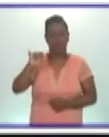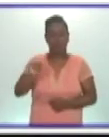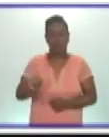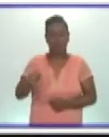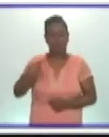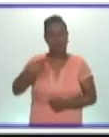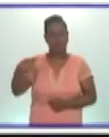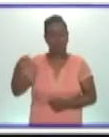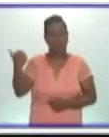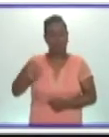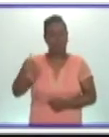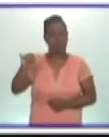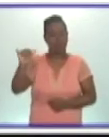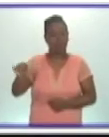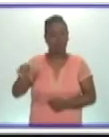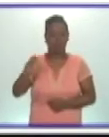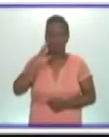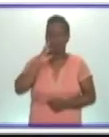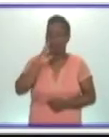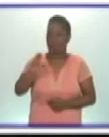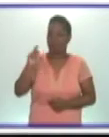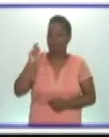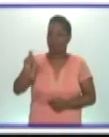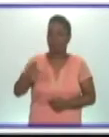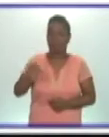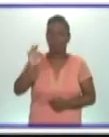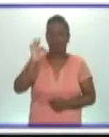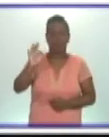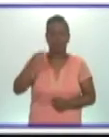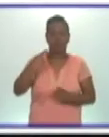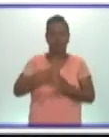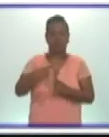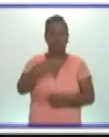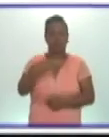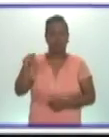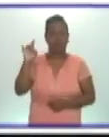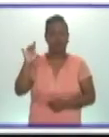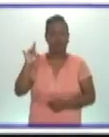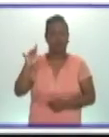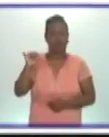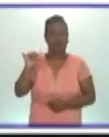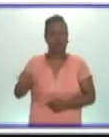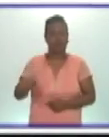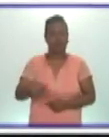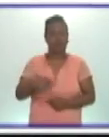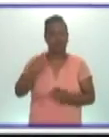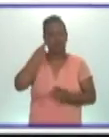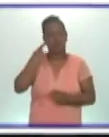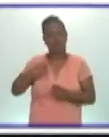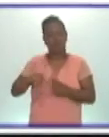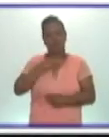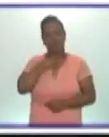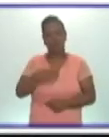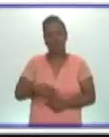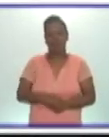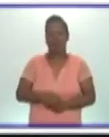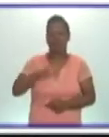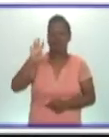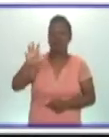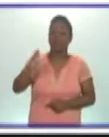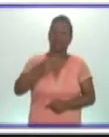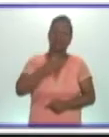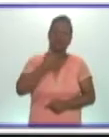resultado final es 8x menos 15y. Vamos a ver otro ejemplo. Aquí tengo 5a más